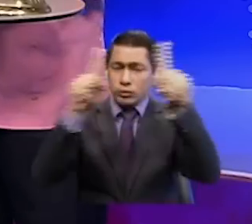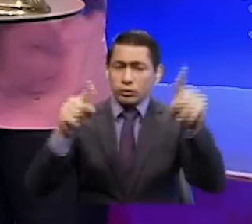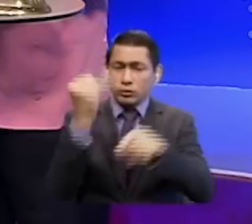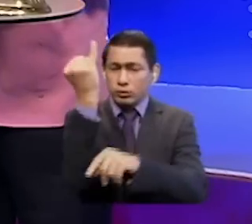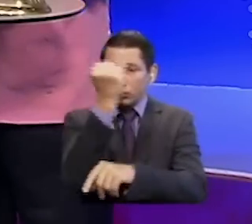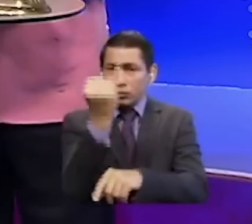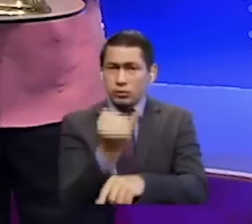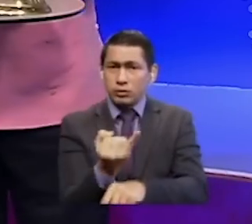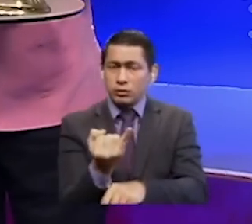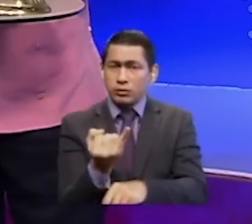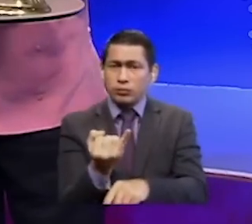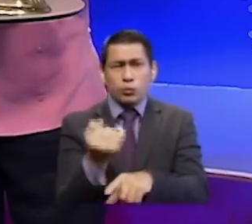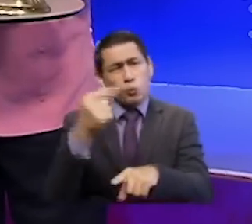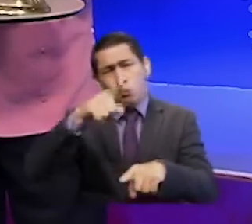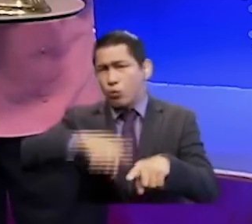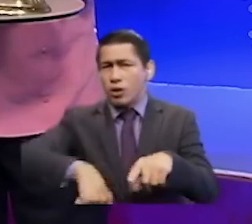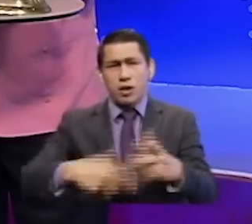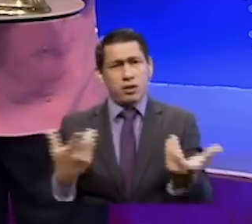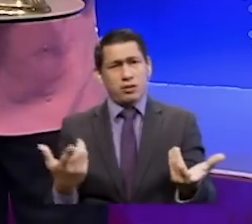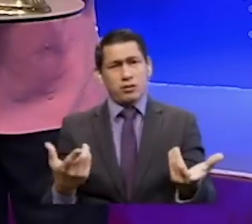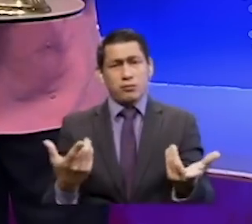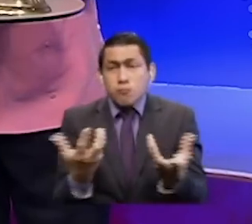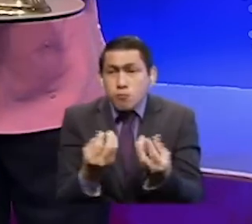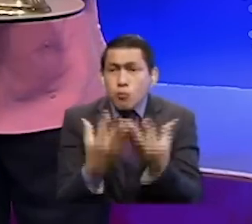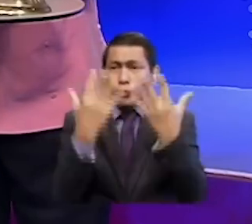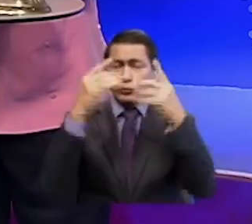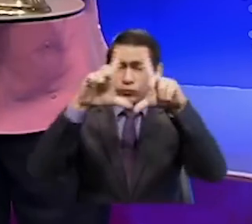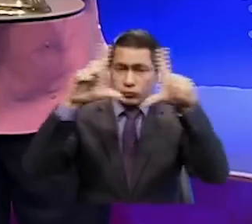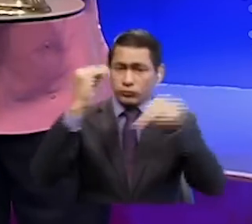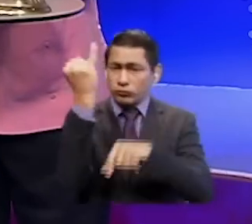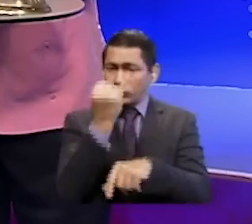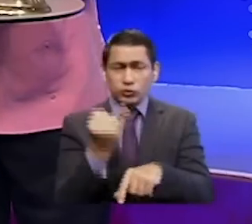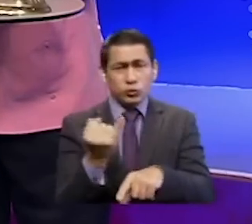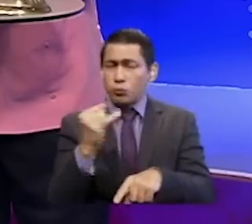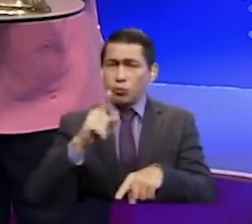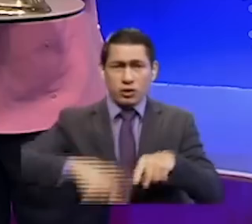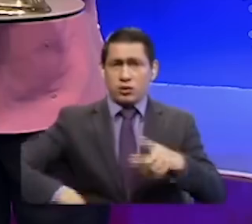licencia, ¿cuál es la velocidad? Pues recordemos que